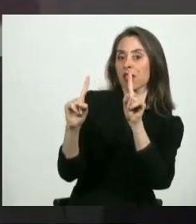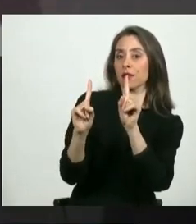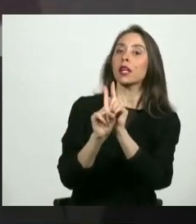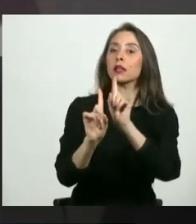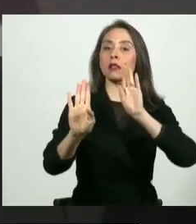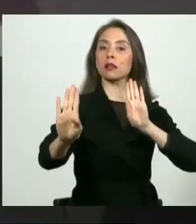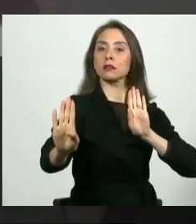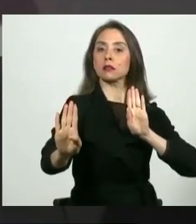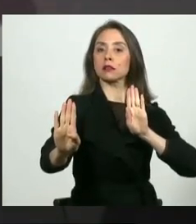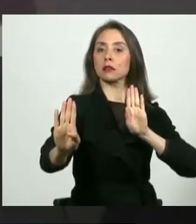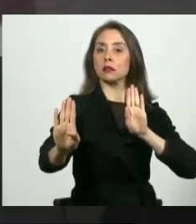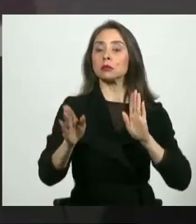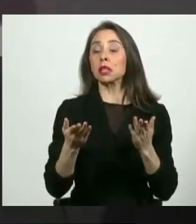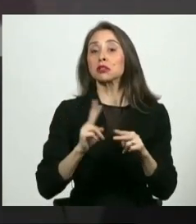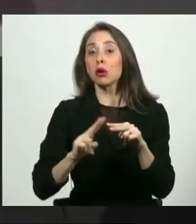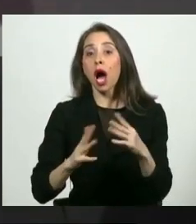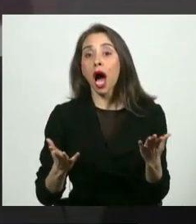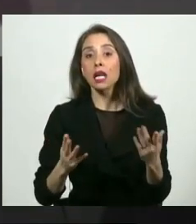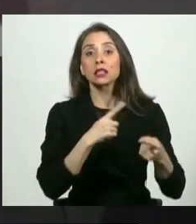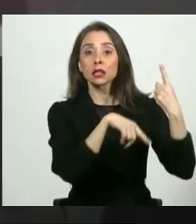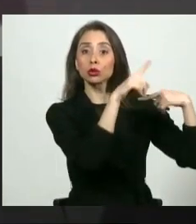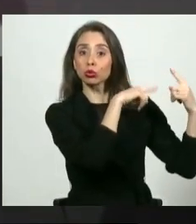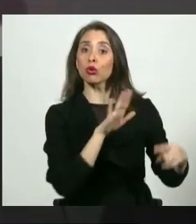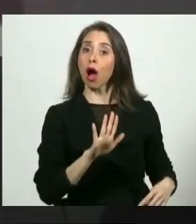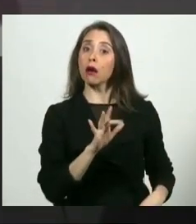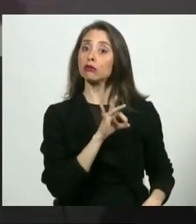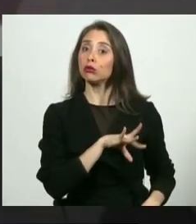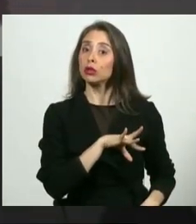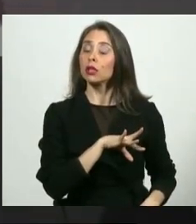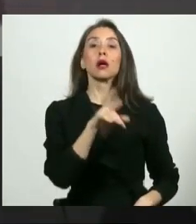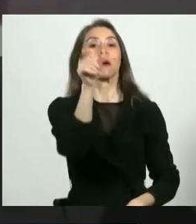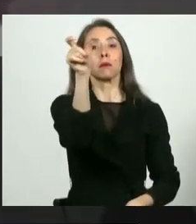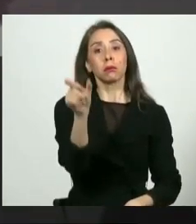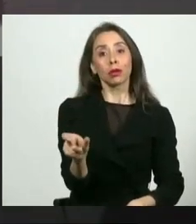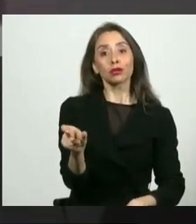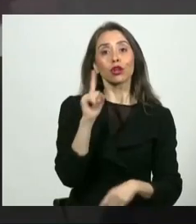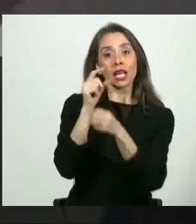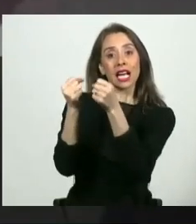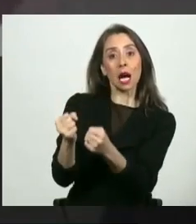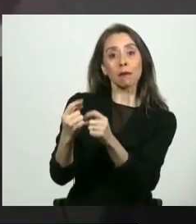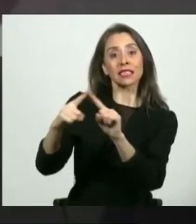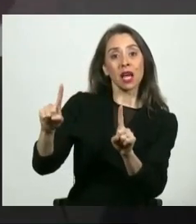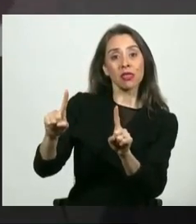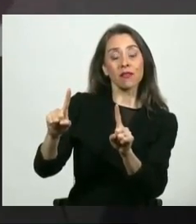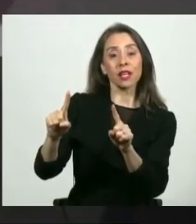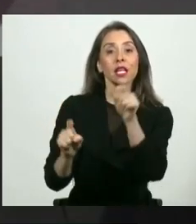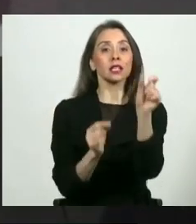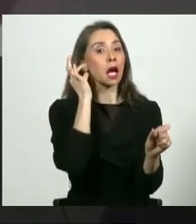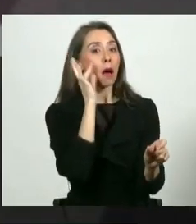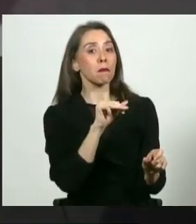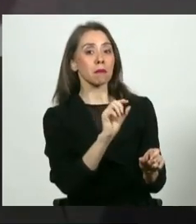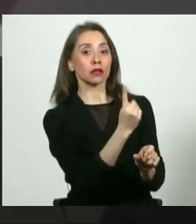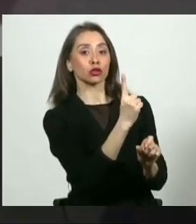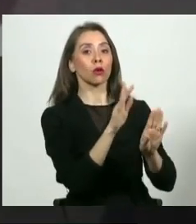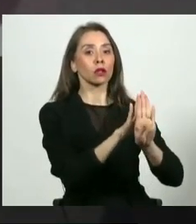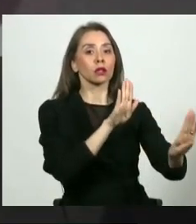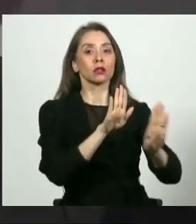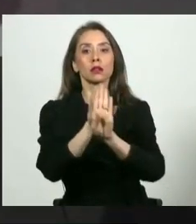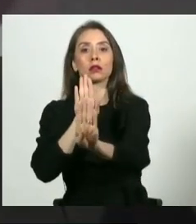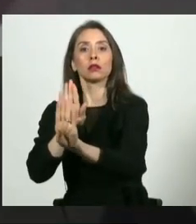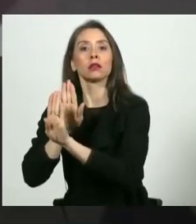apartamos. Eso es lo que hacemos. Eso fue históricamente en Chile, con aquellos que tienen desde capacidad diferente hasta las madres solteras. ¿Por